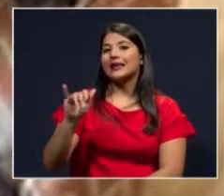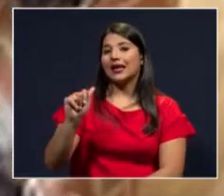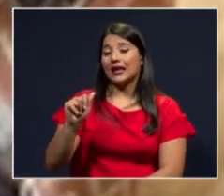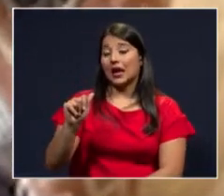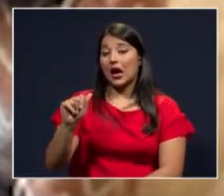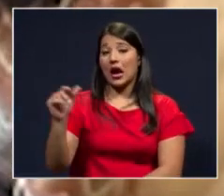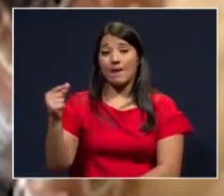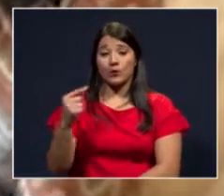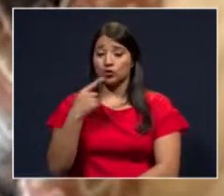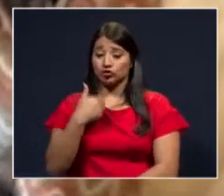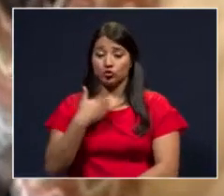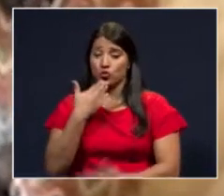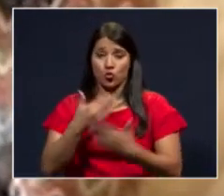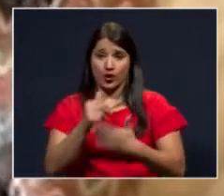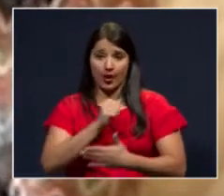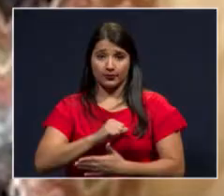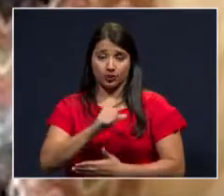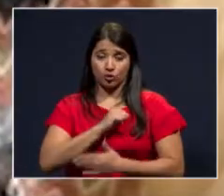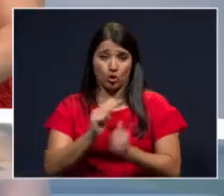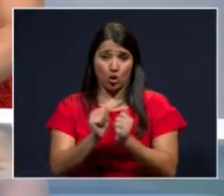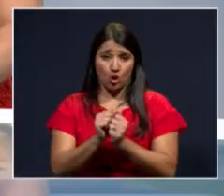israelíes.